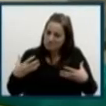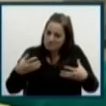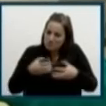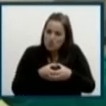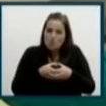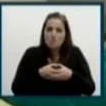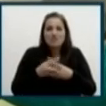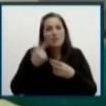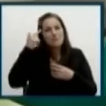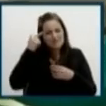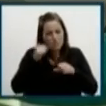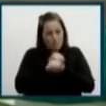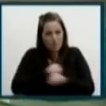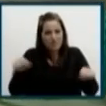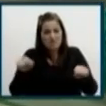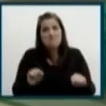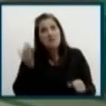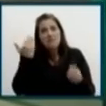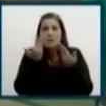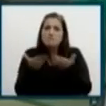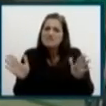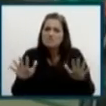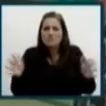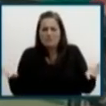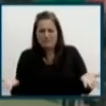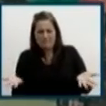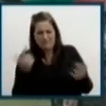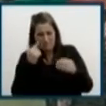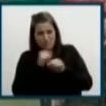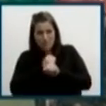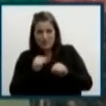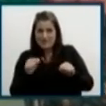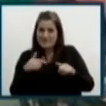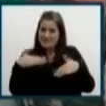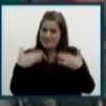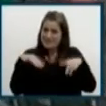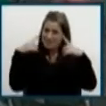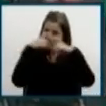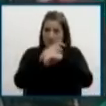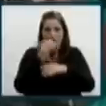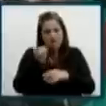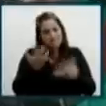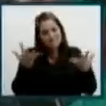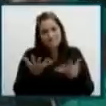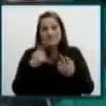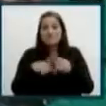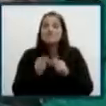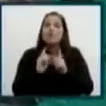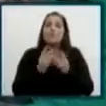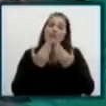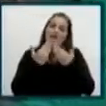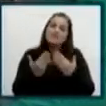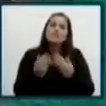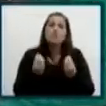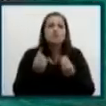creímos que era posible cuando al principio parecía que era una quijotada. Y bueno, y qué tal, y además para agradecer también porque fue gente